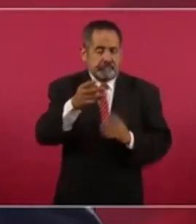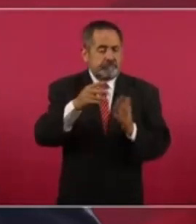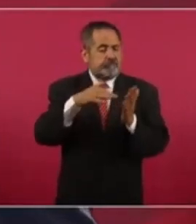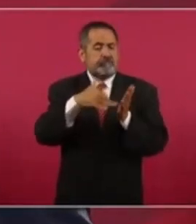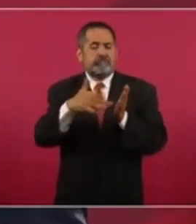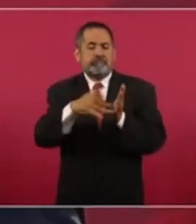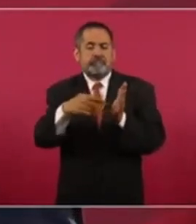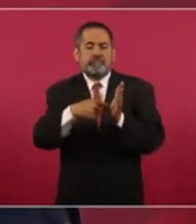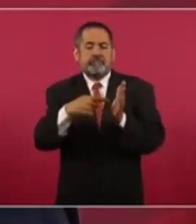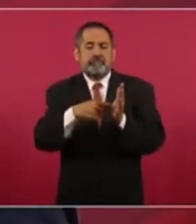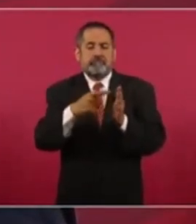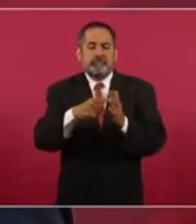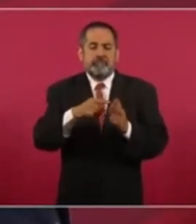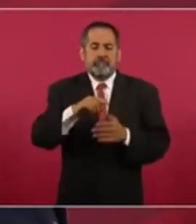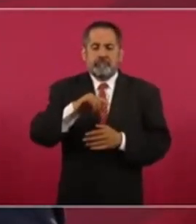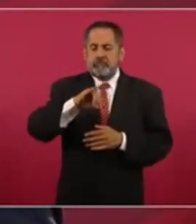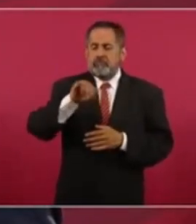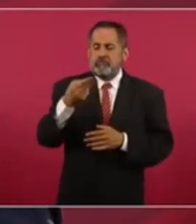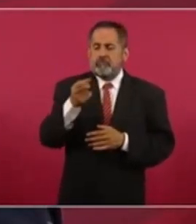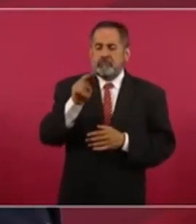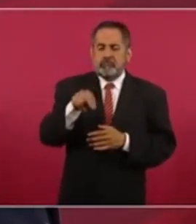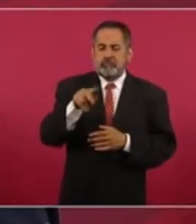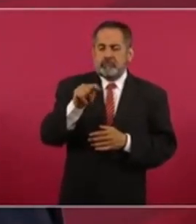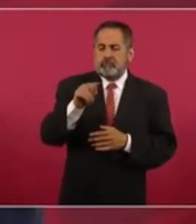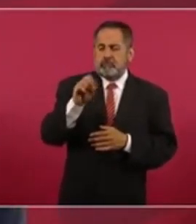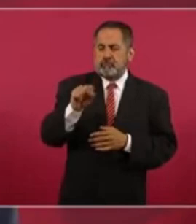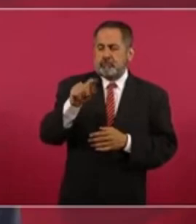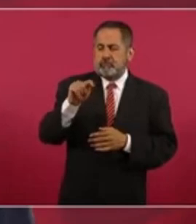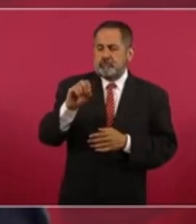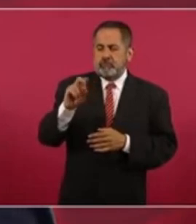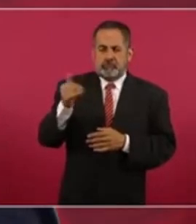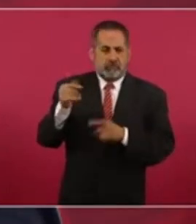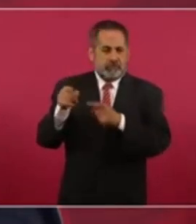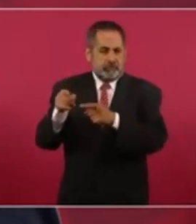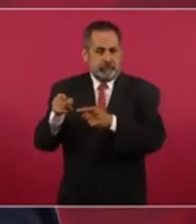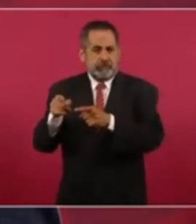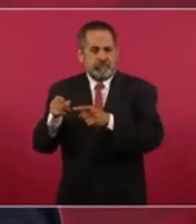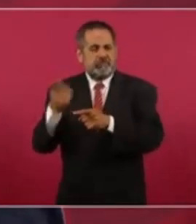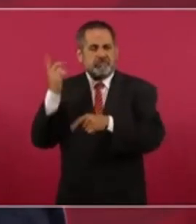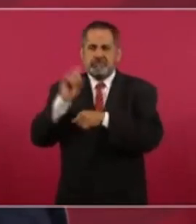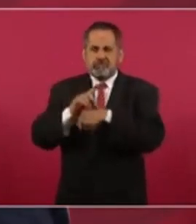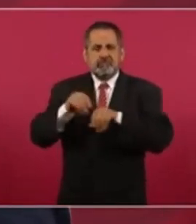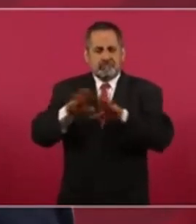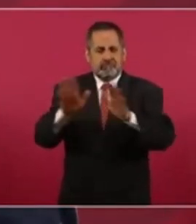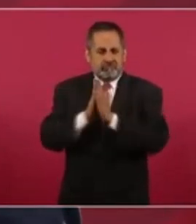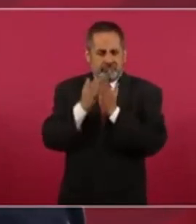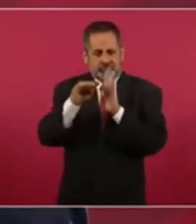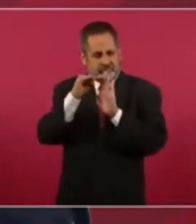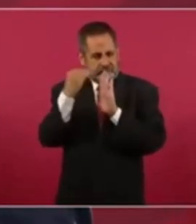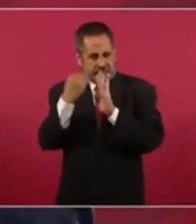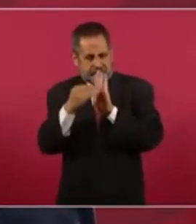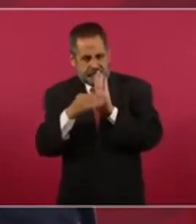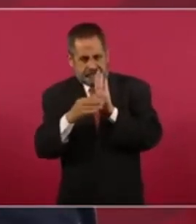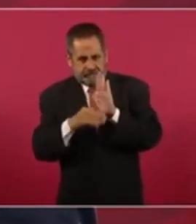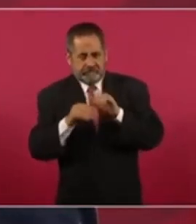a León Tolstoy. Tiene un día voy a dar a conocer una